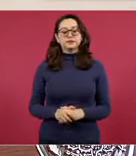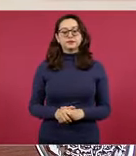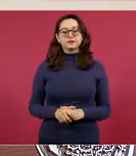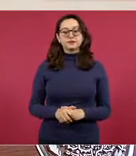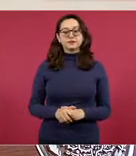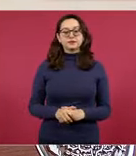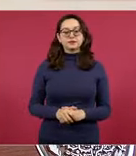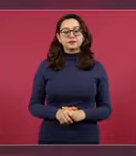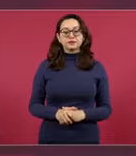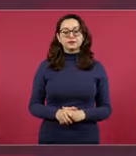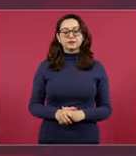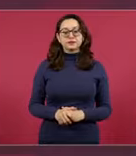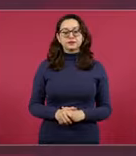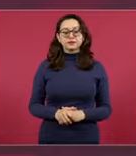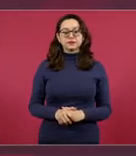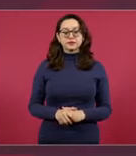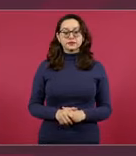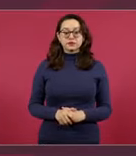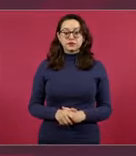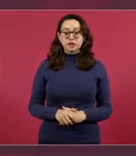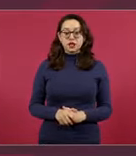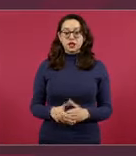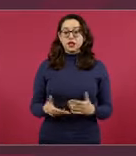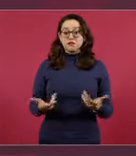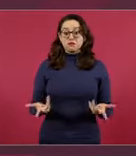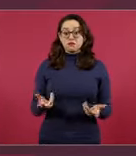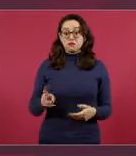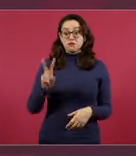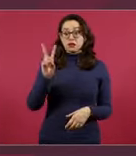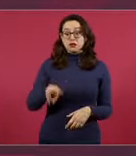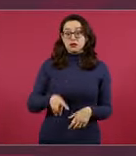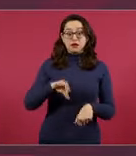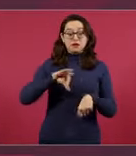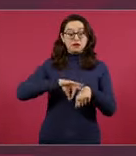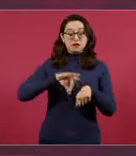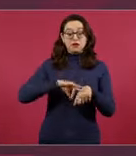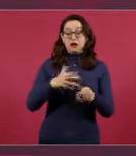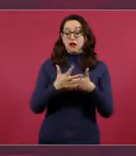posiblemente la farmacia más grande del mundo.